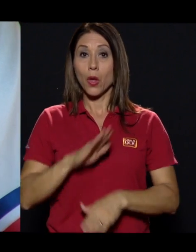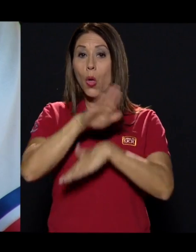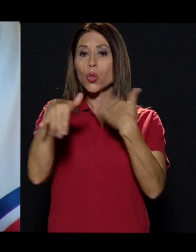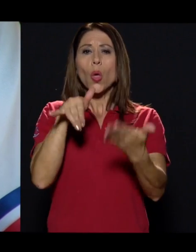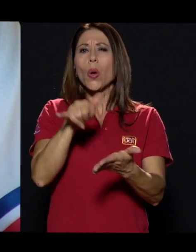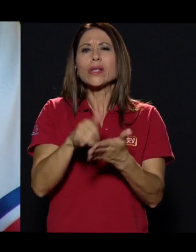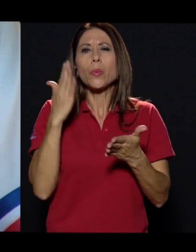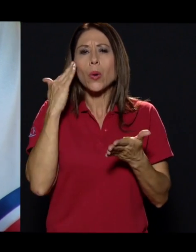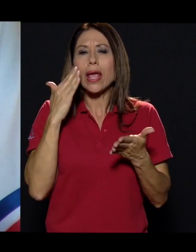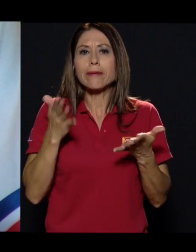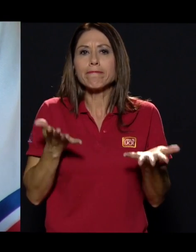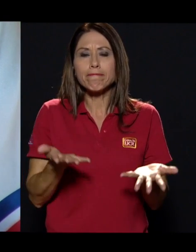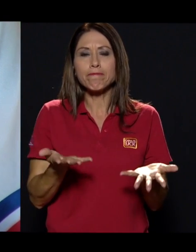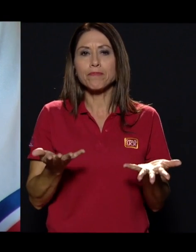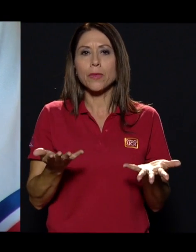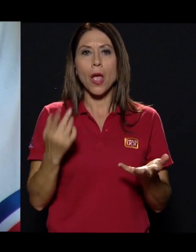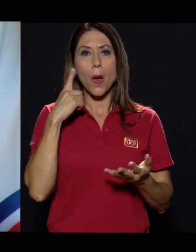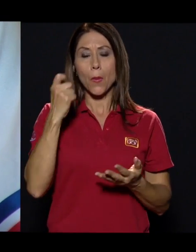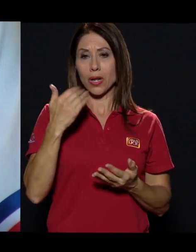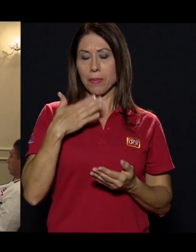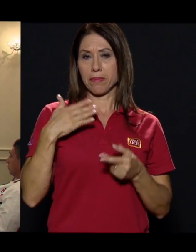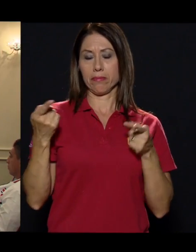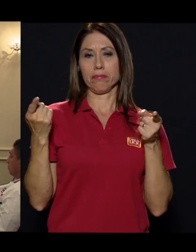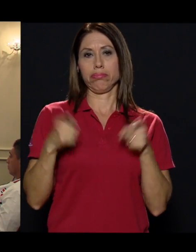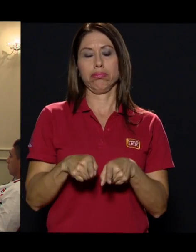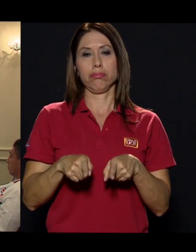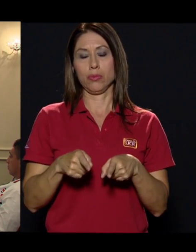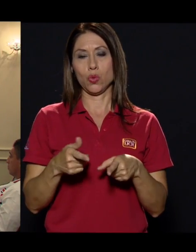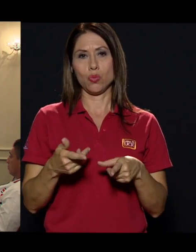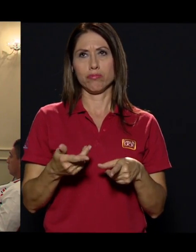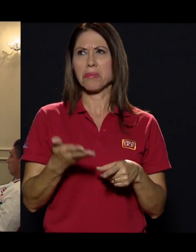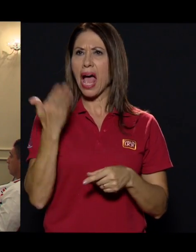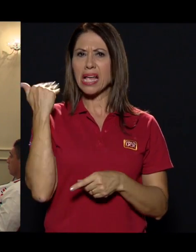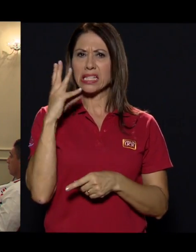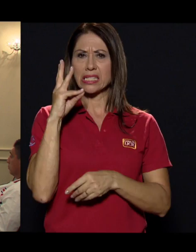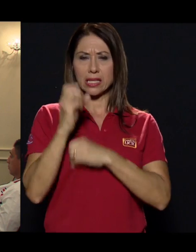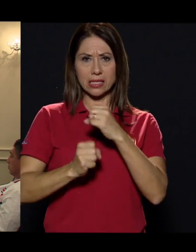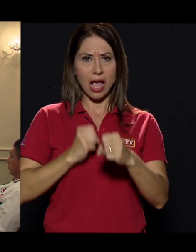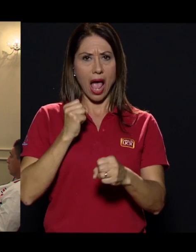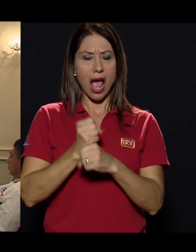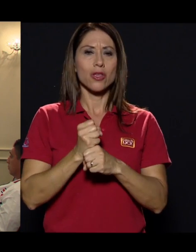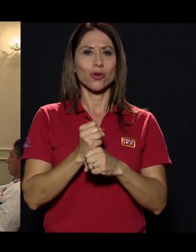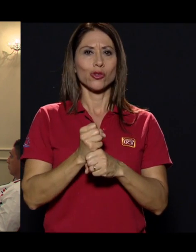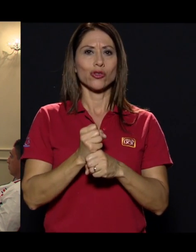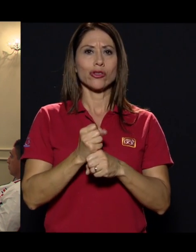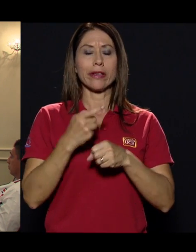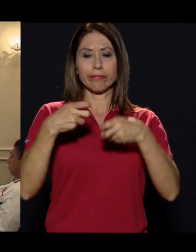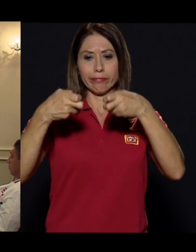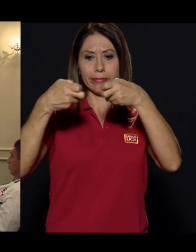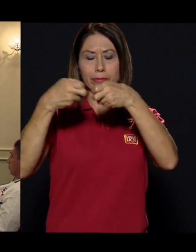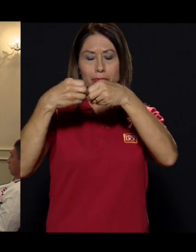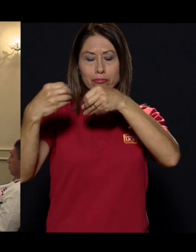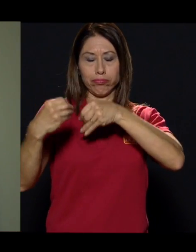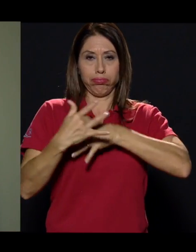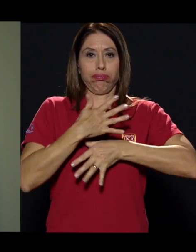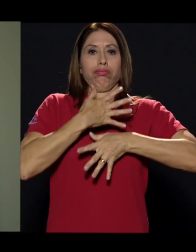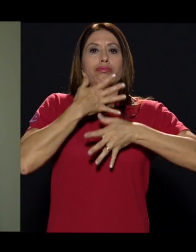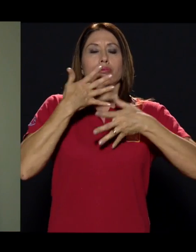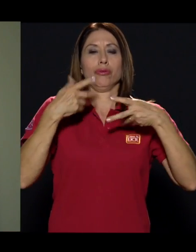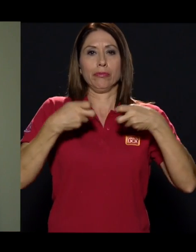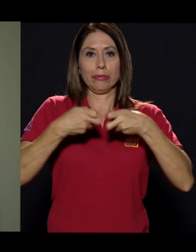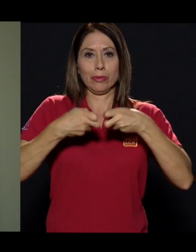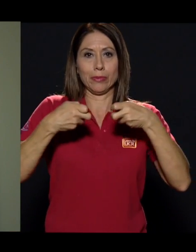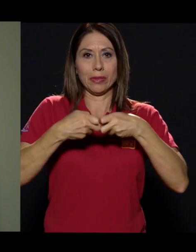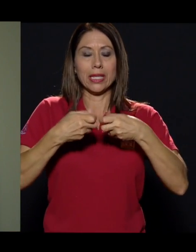Bueno, todo esto viene por haber adquirido una discapacidad. Tuve un accidente hace 6 años, me electrocuté y antes de